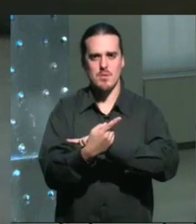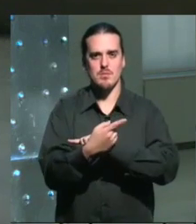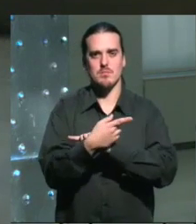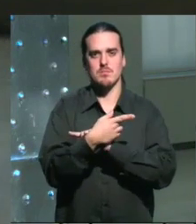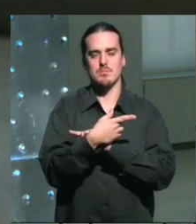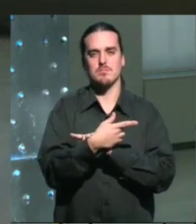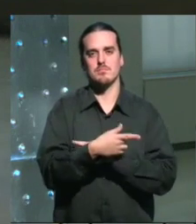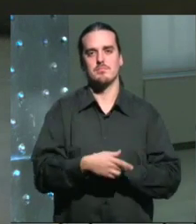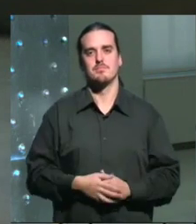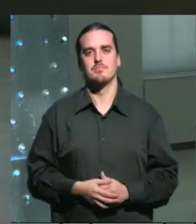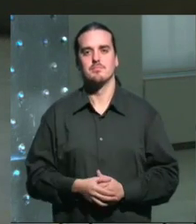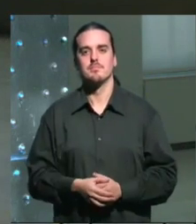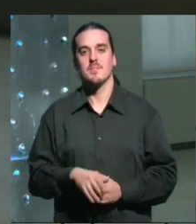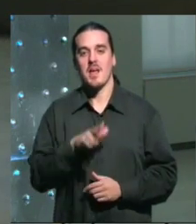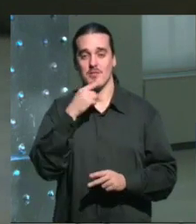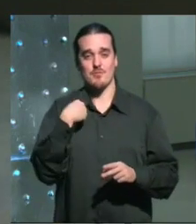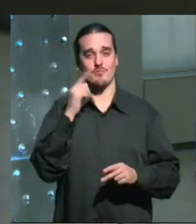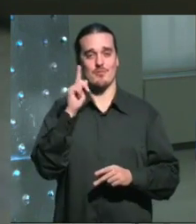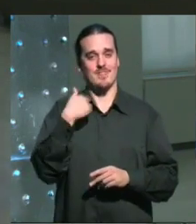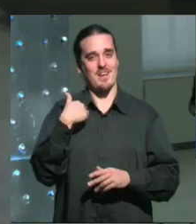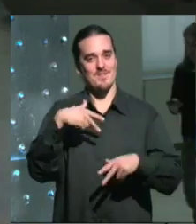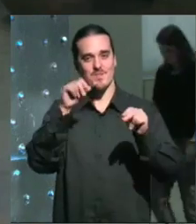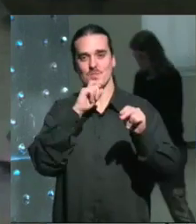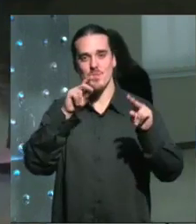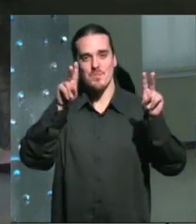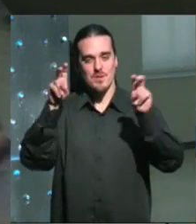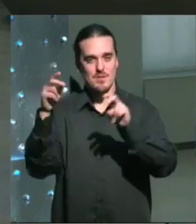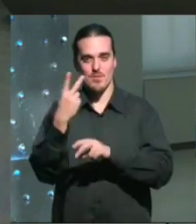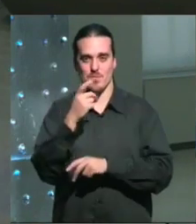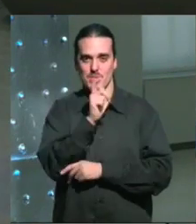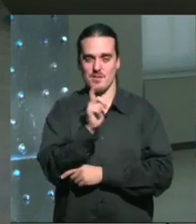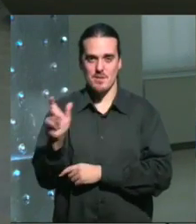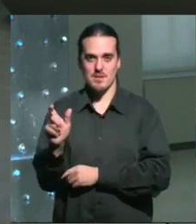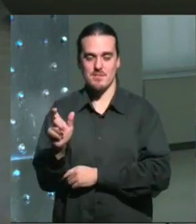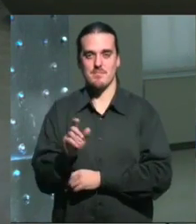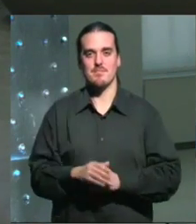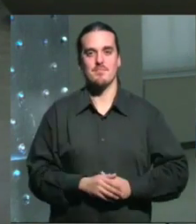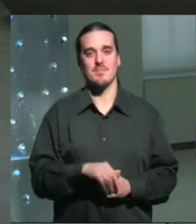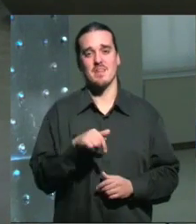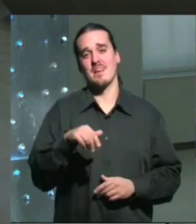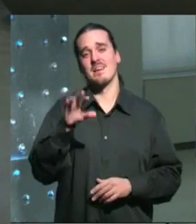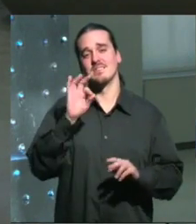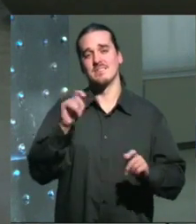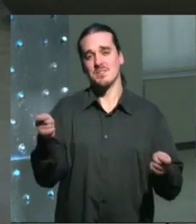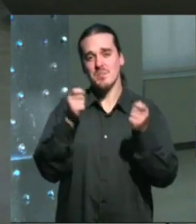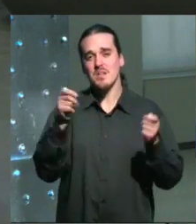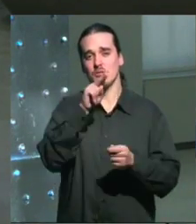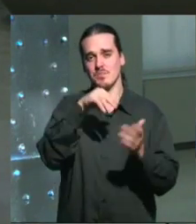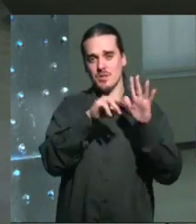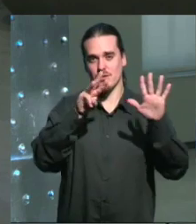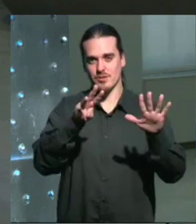con dos palabras, los dos eslogans políticos de la campaña del 2008 y del 2012. Yes, you